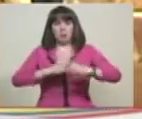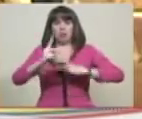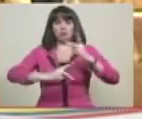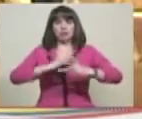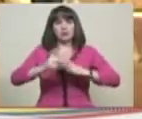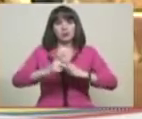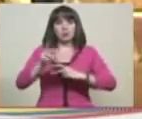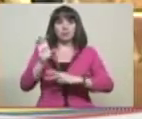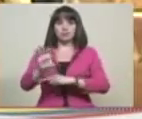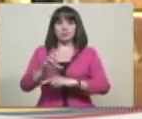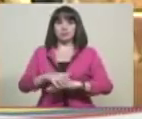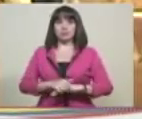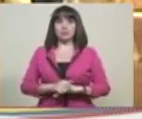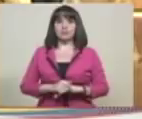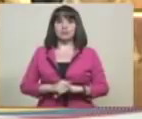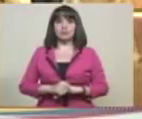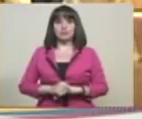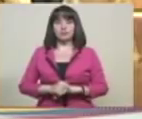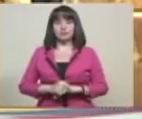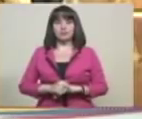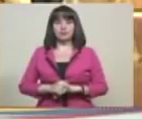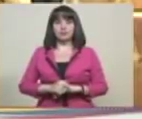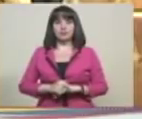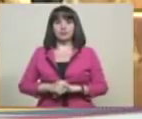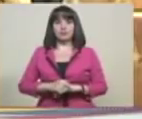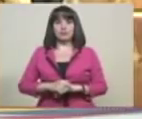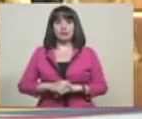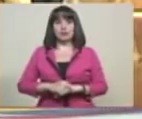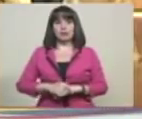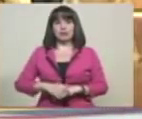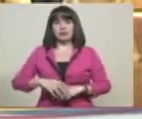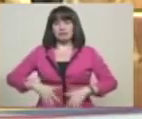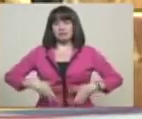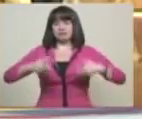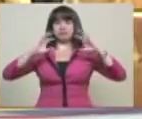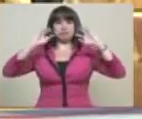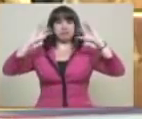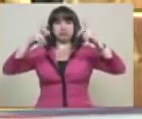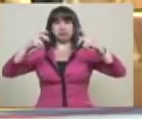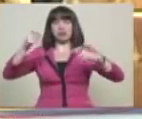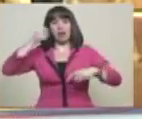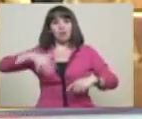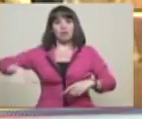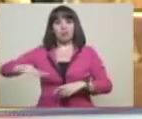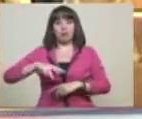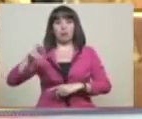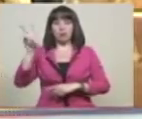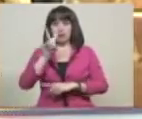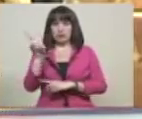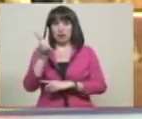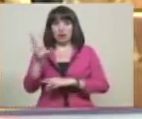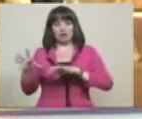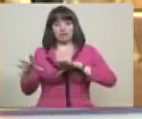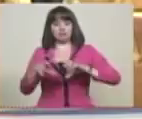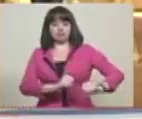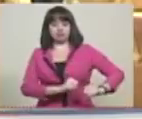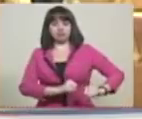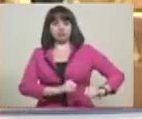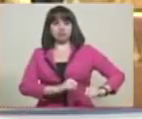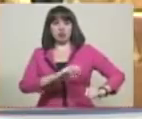productiva del país, para obstinar al pueblo de Venezuela y para ponerle las manos a nuestro